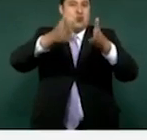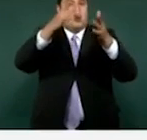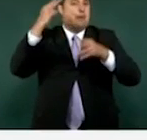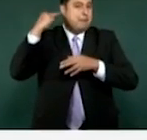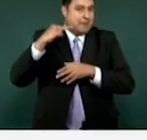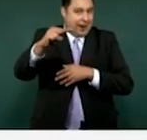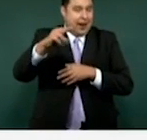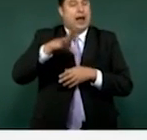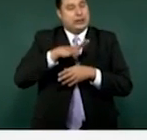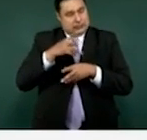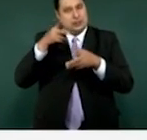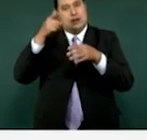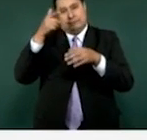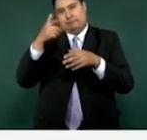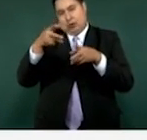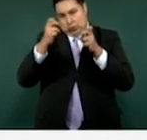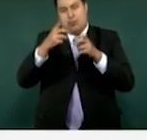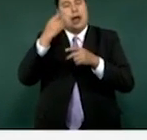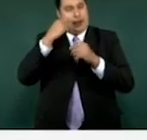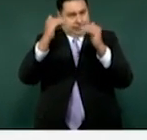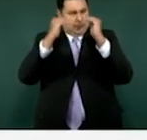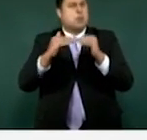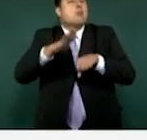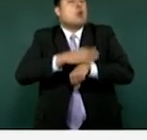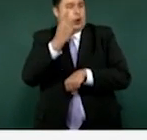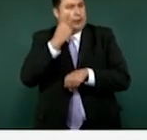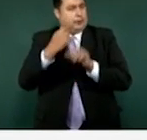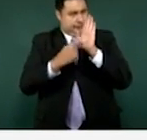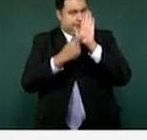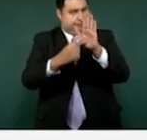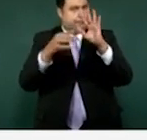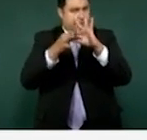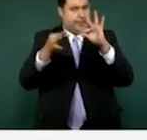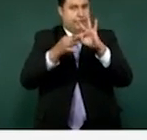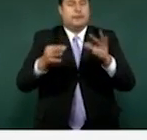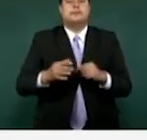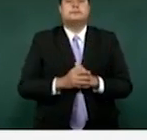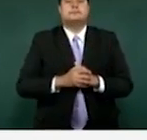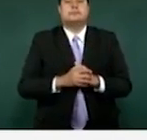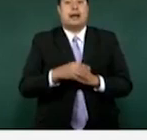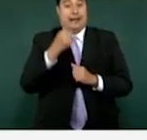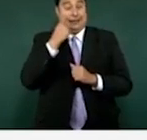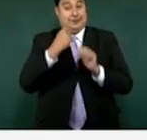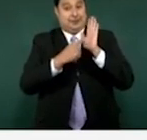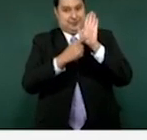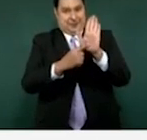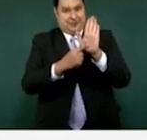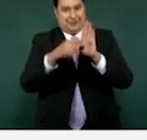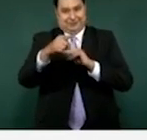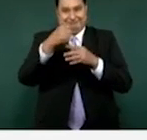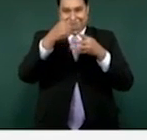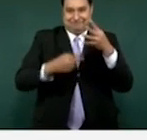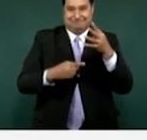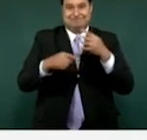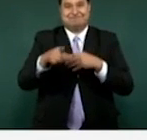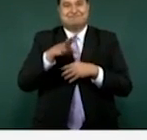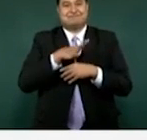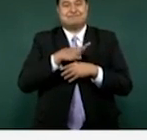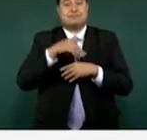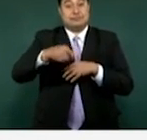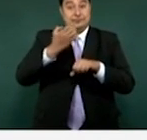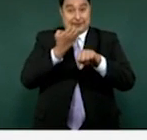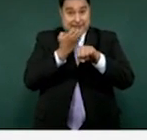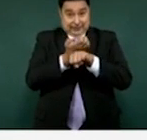diapositiva pues vamos a explicarles el porqué. Lo que podemos ver aquí en esta diapositiva, que en este